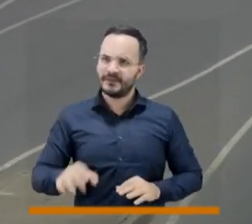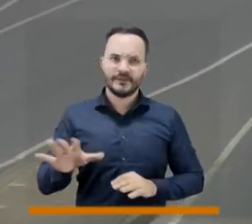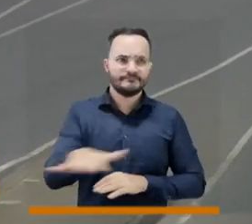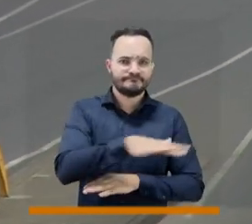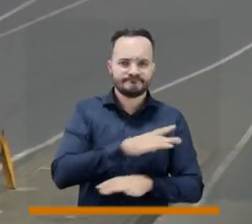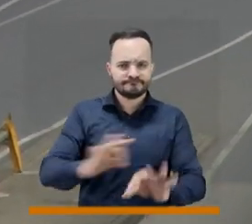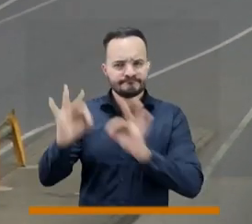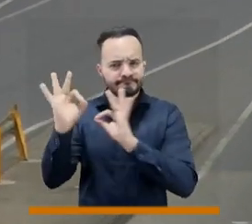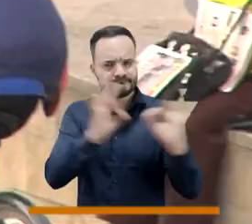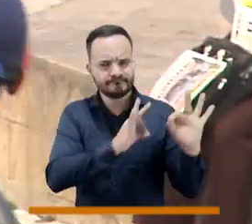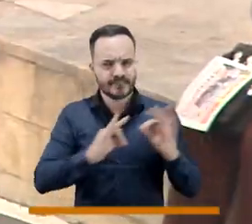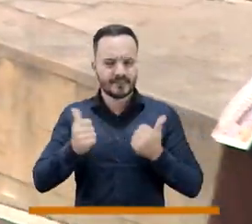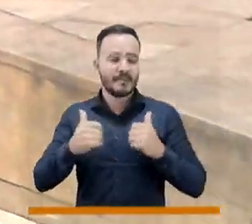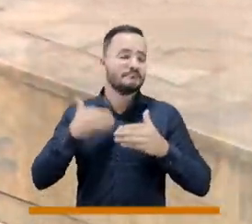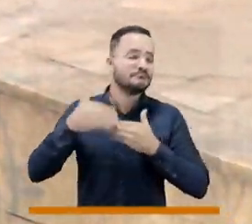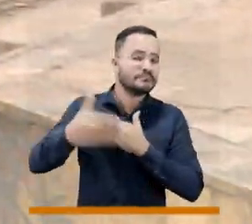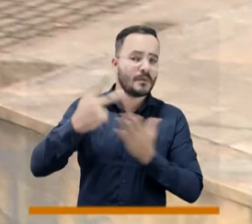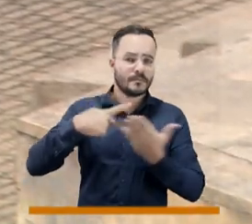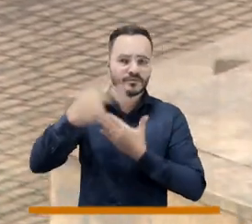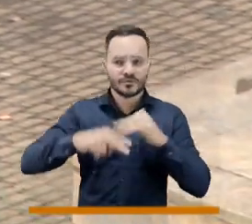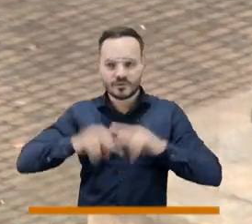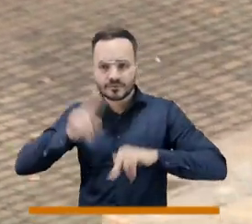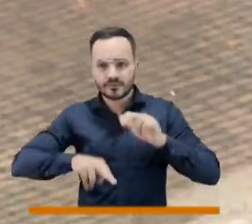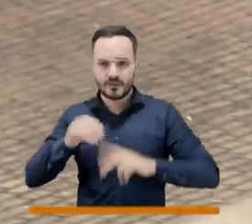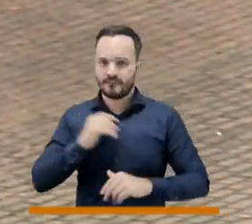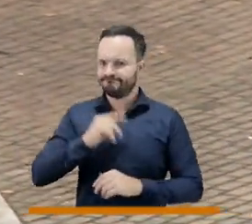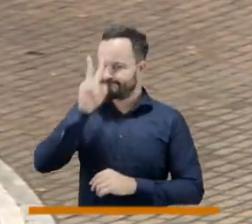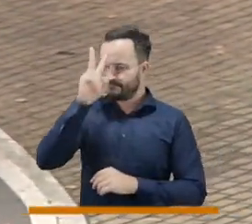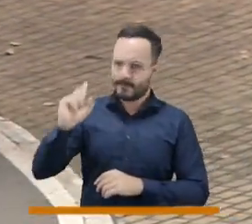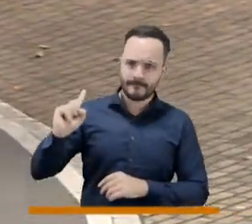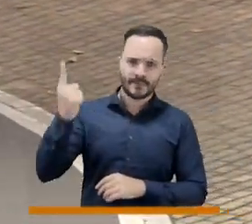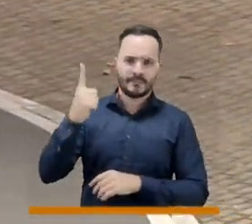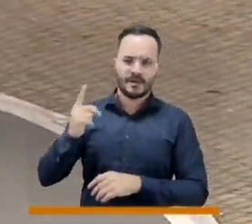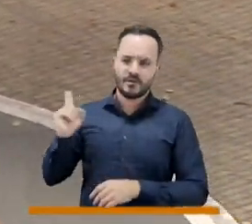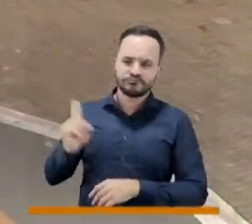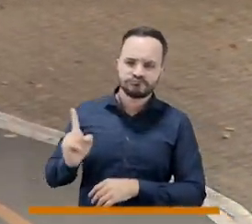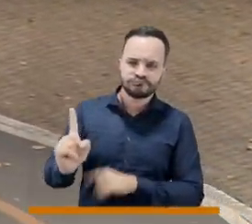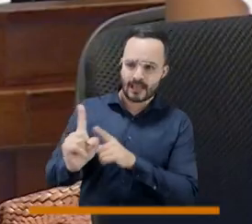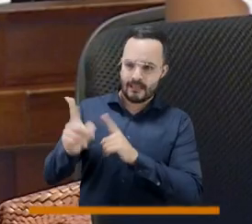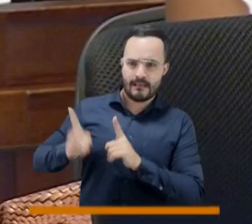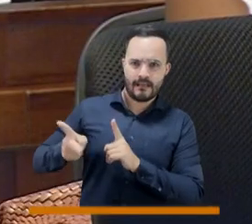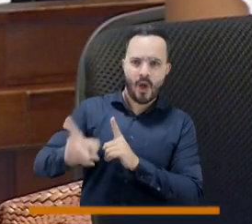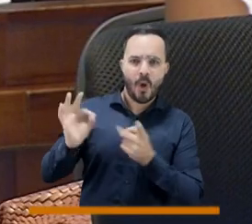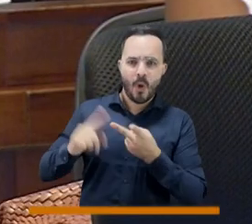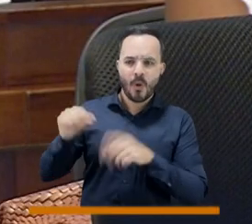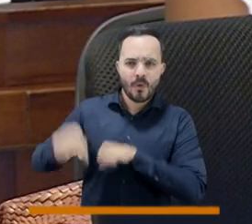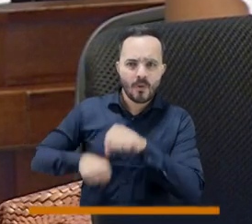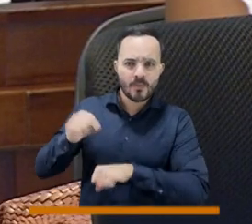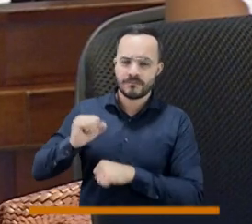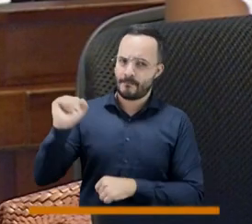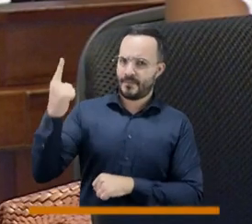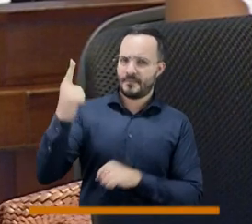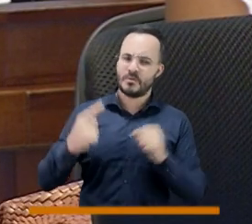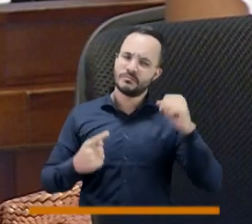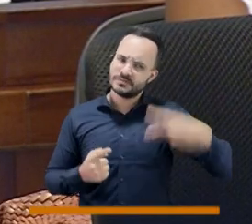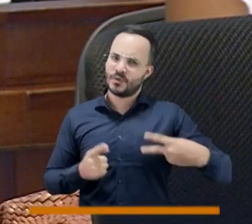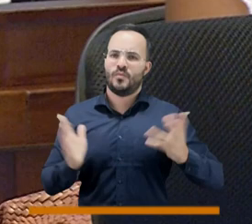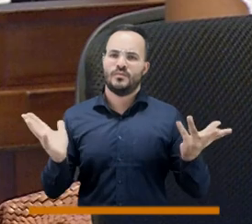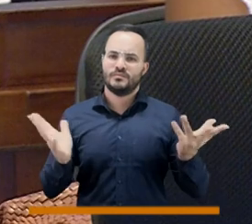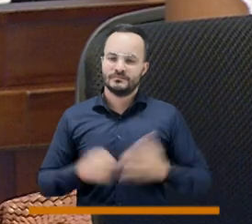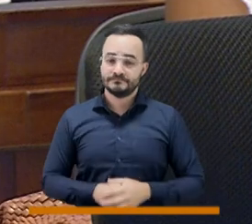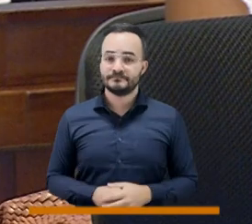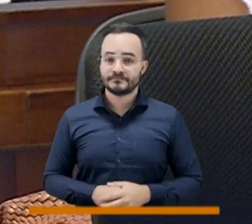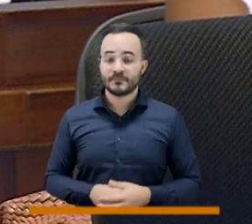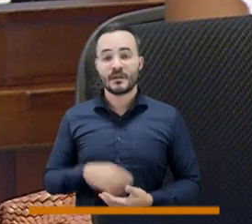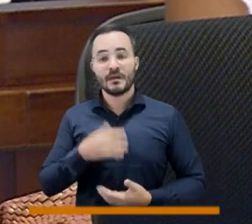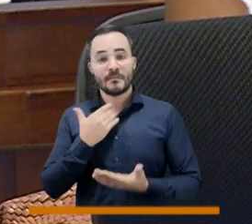privilegiando al peatón y al ciclista como los más vulnerables de los actores en la vía. De acuerdo con las nuevas infraestructuras y con